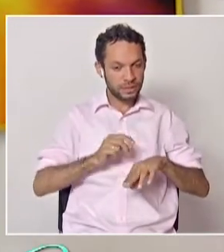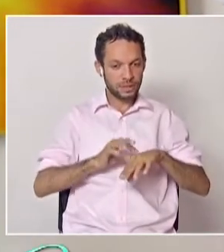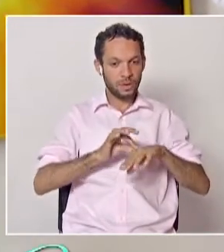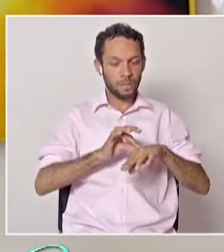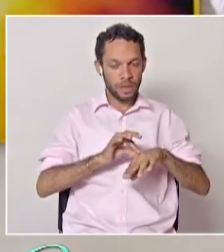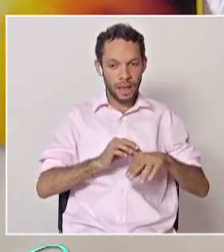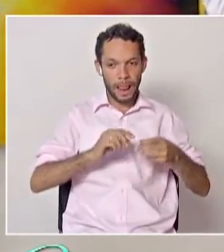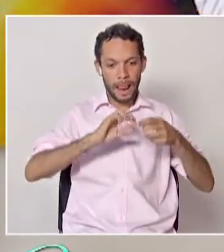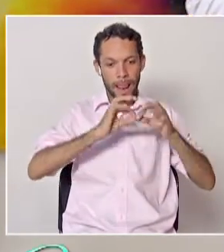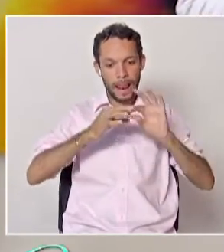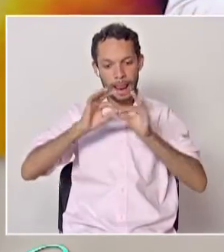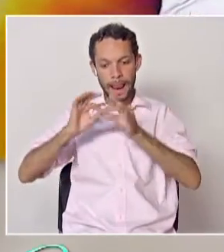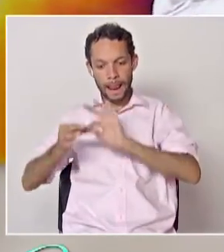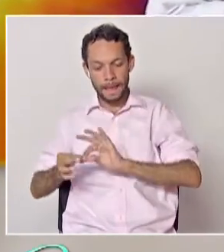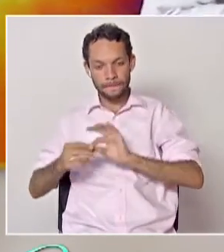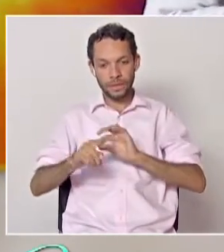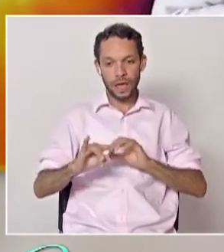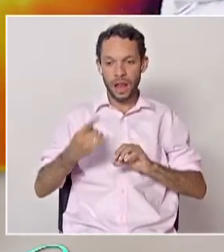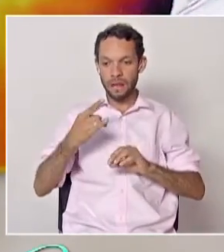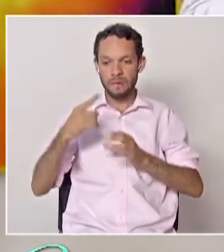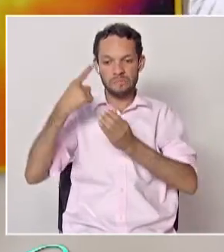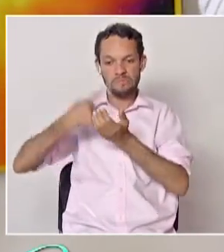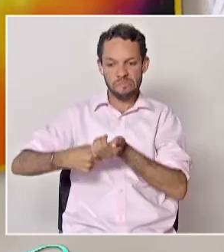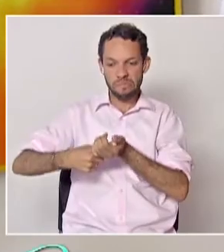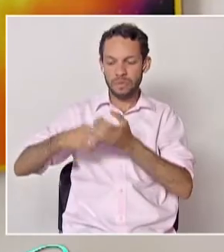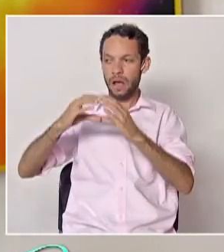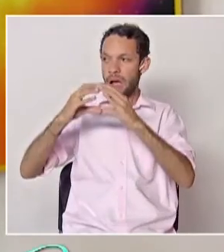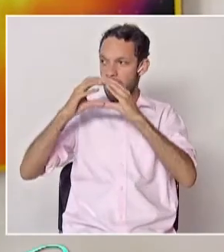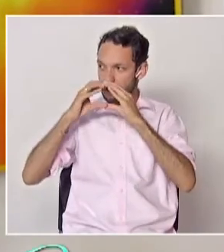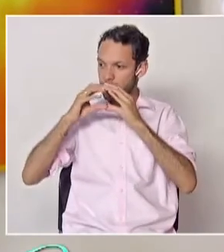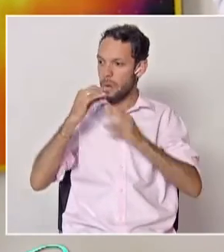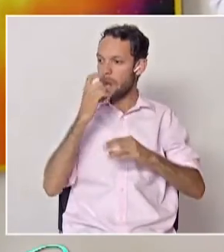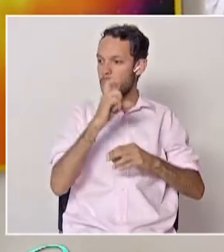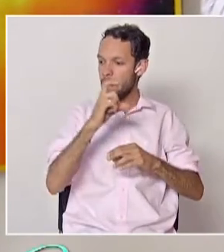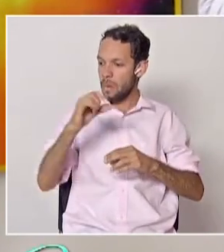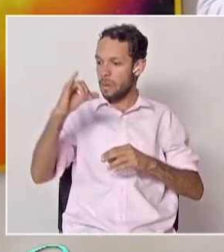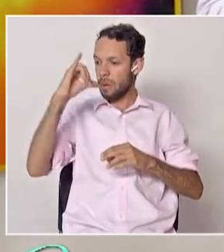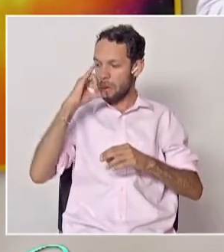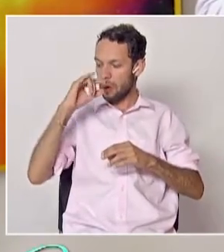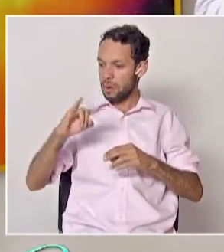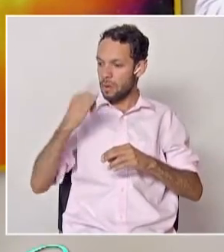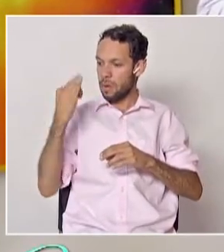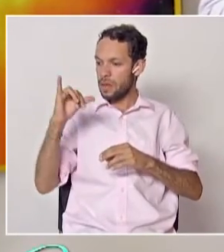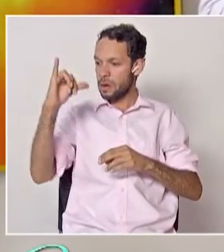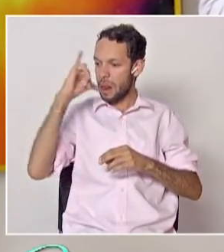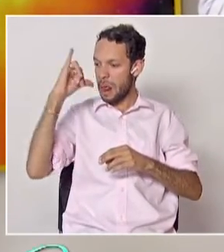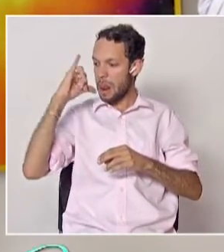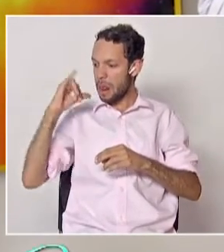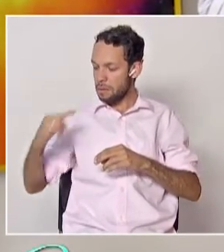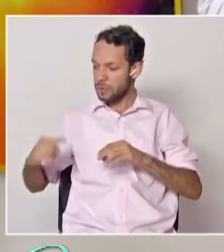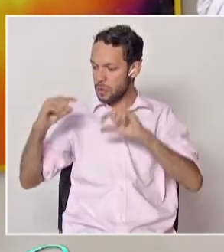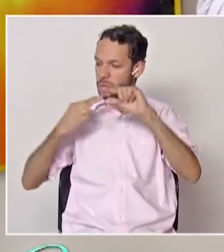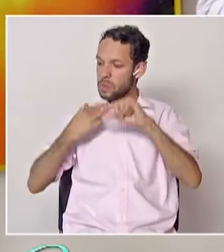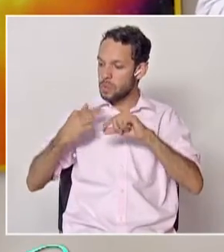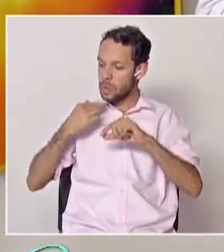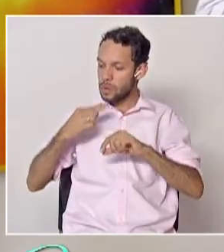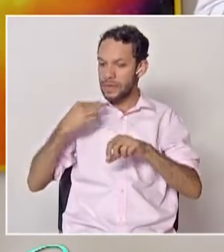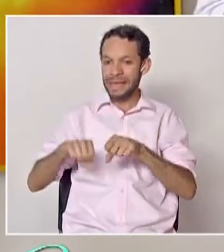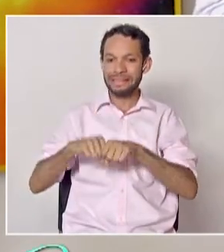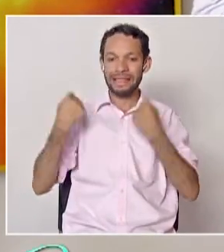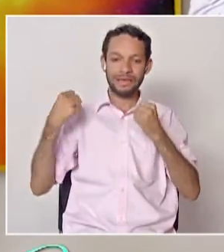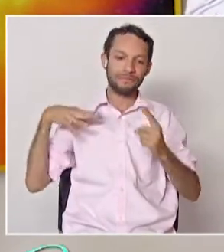Pero el cuerpo no es capaz de hacer eso comiendo embutidos, gaseosas, carnes, lácteos, azúcares. No, necesita